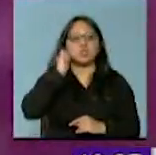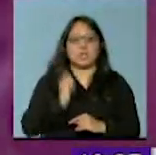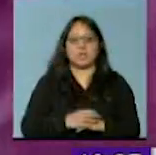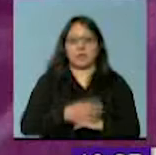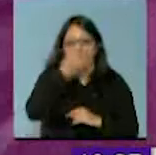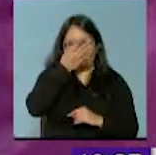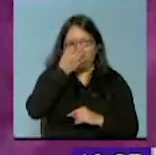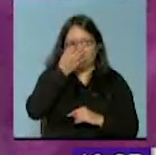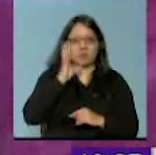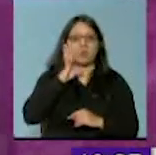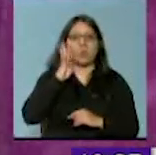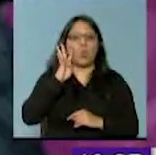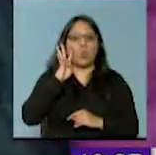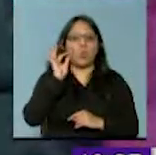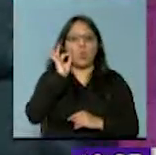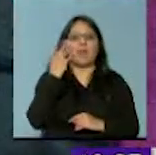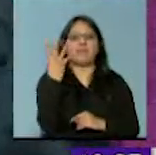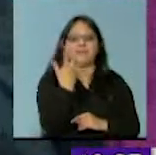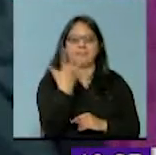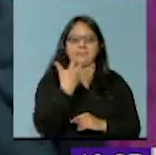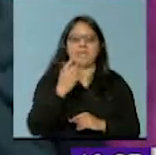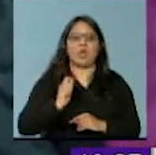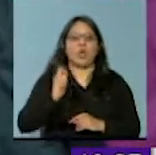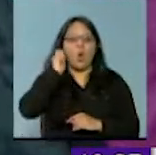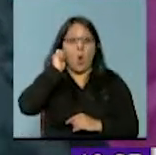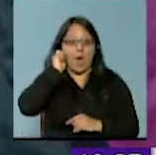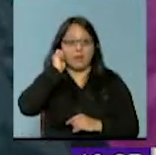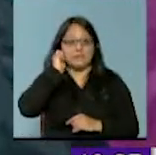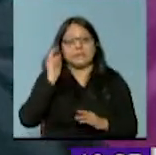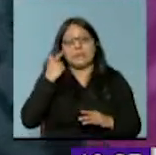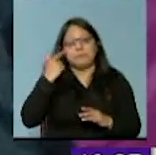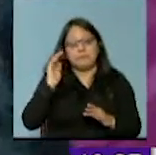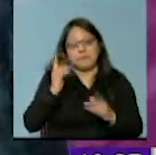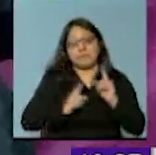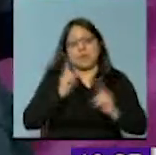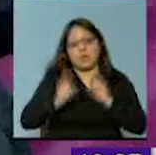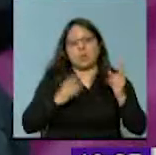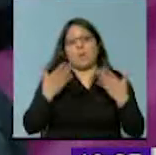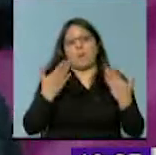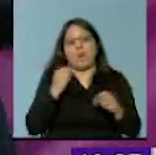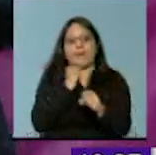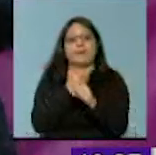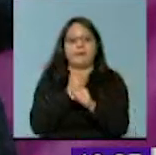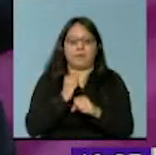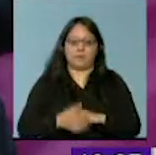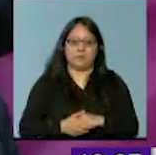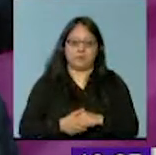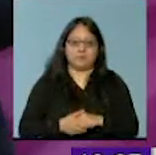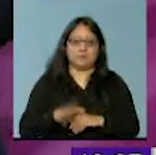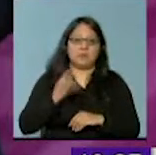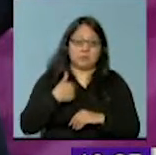fila para la bolsa de trabajo? Exactamente, para ver si existe alguna posibilidad de trabajo en la provincia. ¿Tiene algún oficio? Sí,